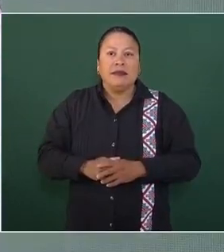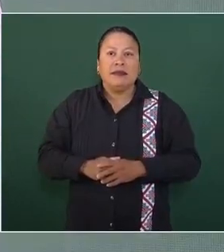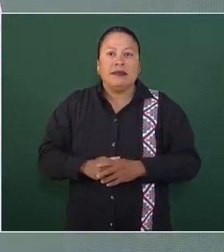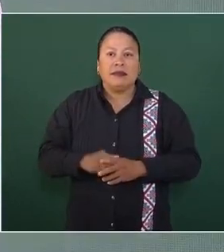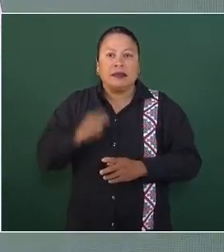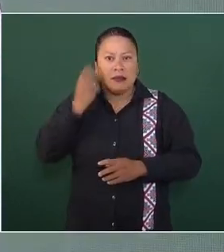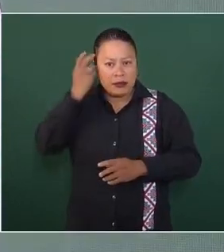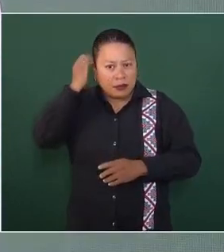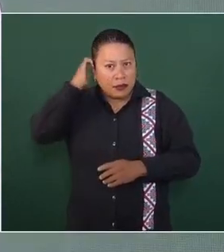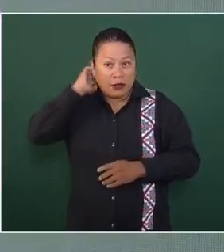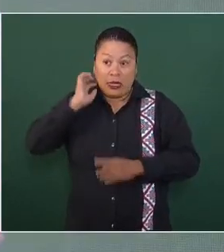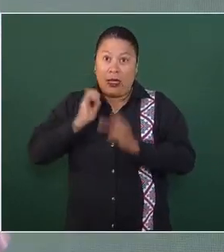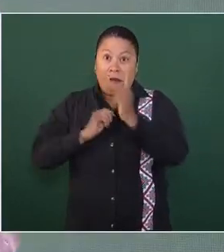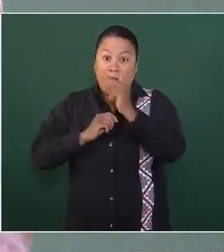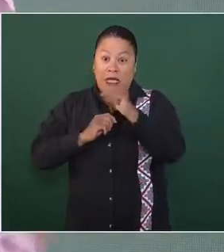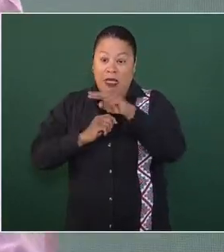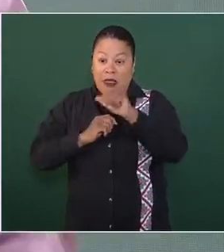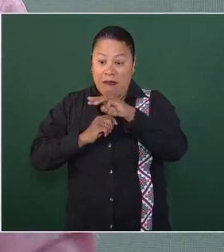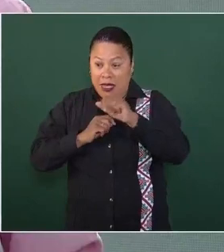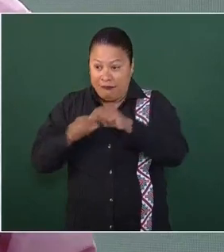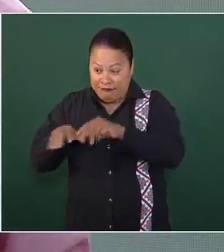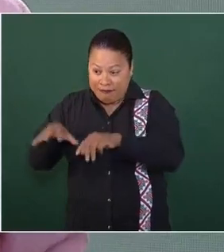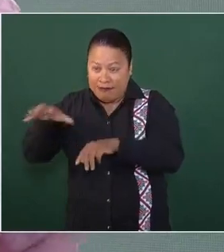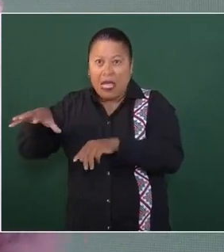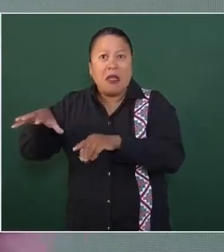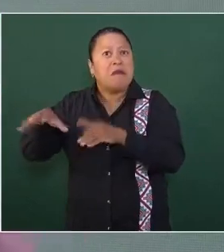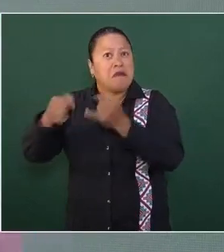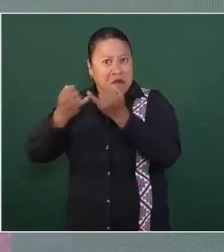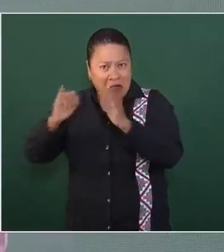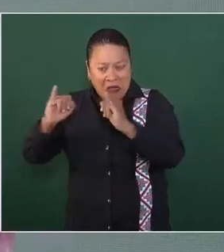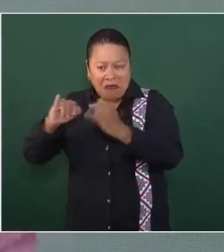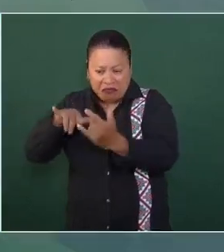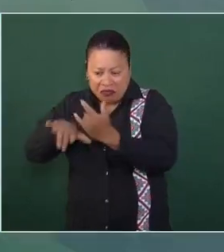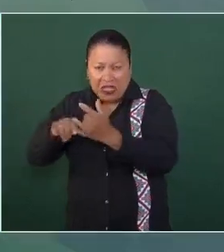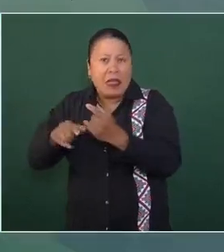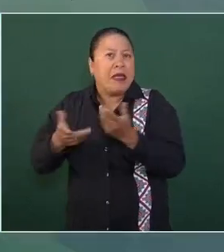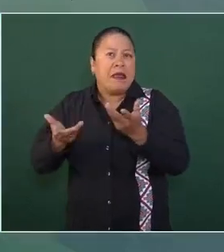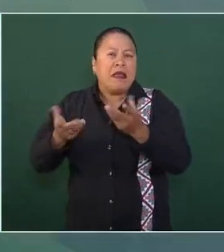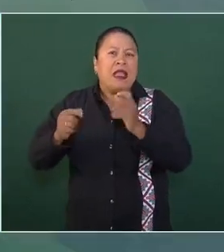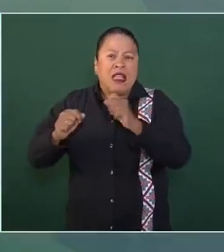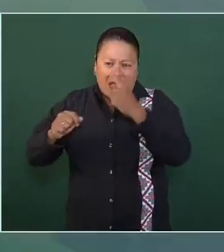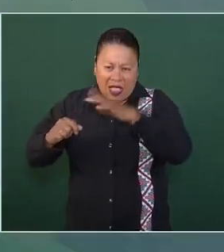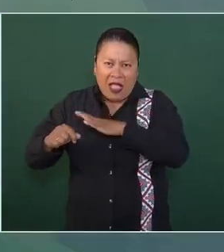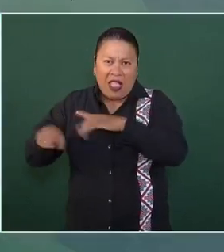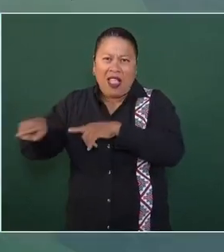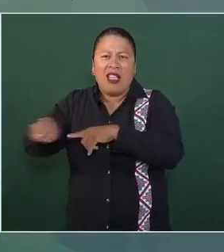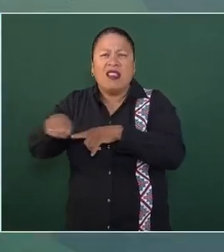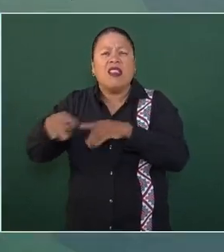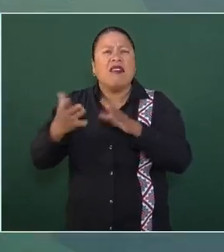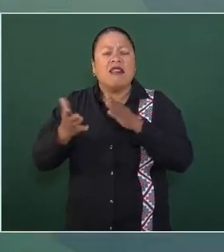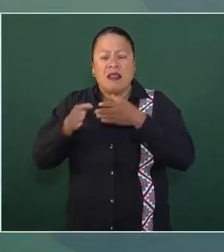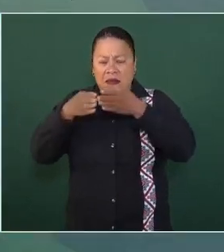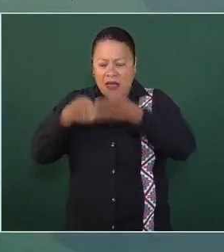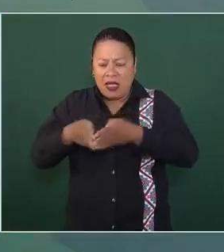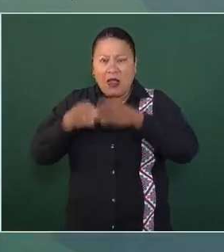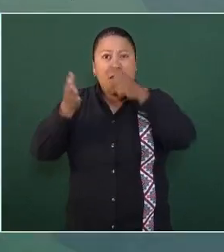canal de Panamá se inaugura y pasa el primer barco por el canal en 1914